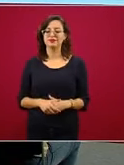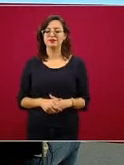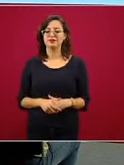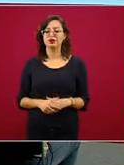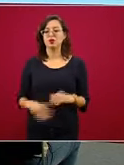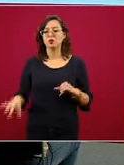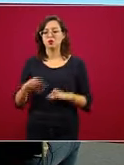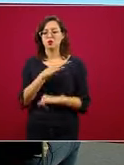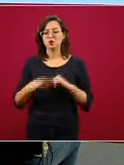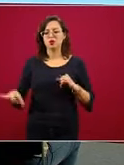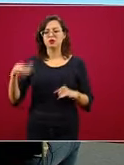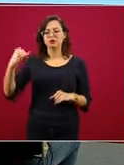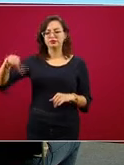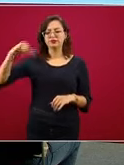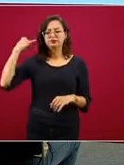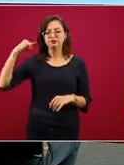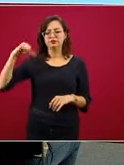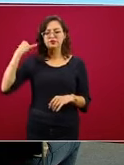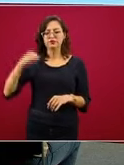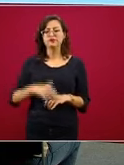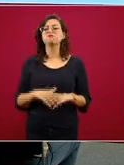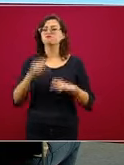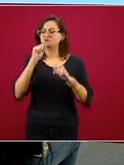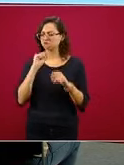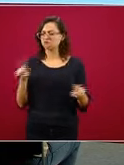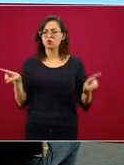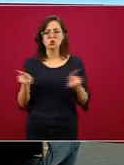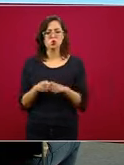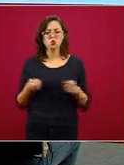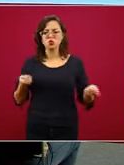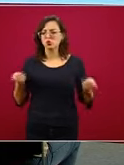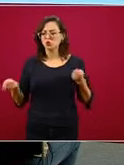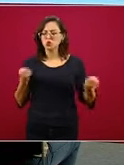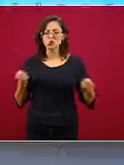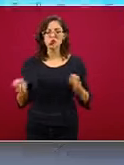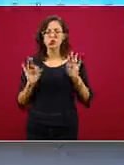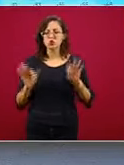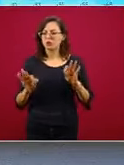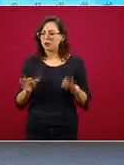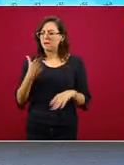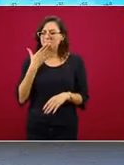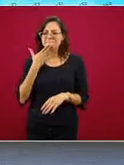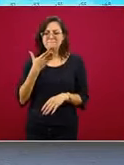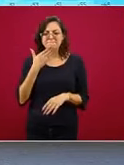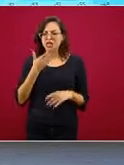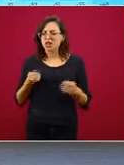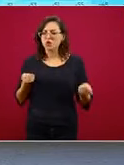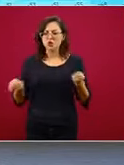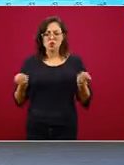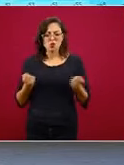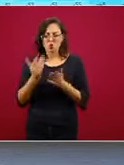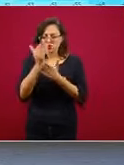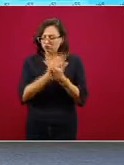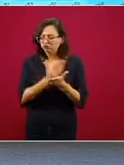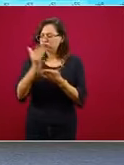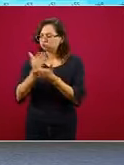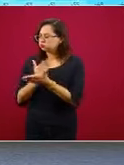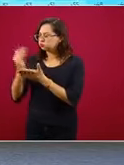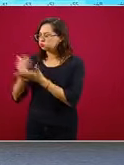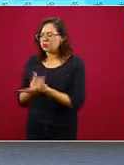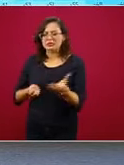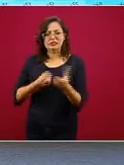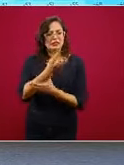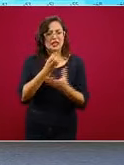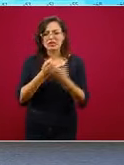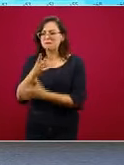Veamos finalmente Yucatán, también tuvo un excelente desempeño, también era uno de los mejores estados en términos del desempeño de la